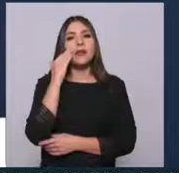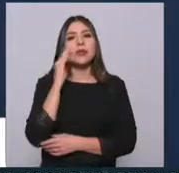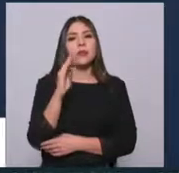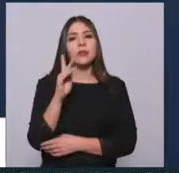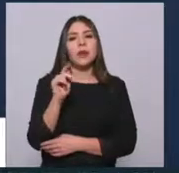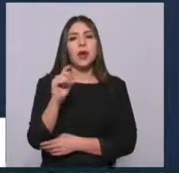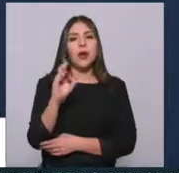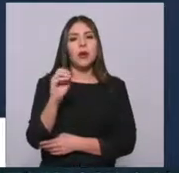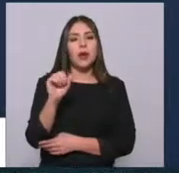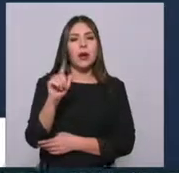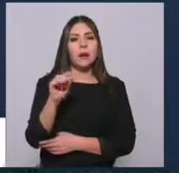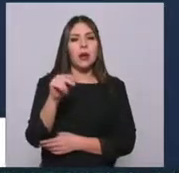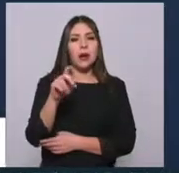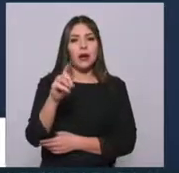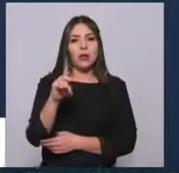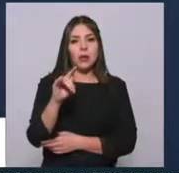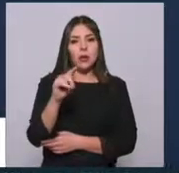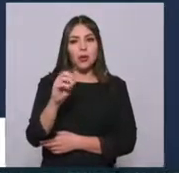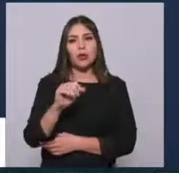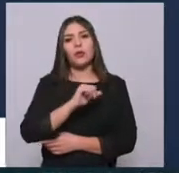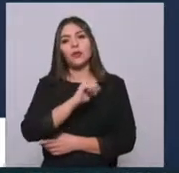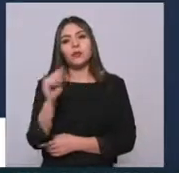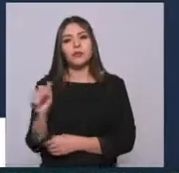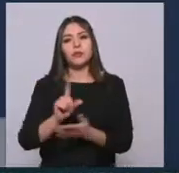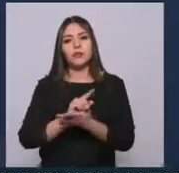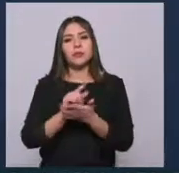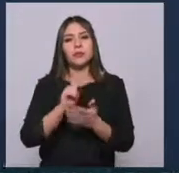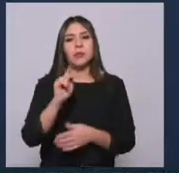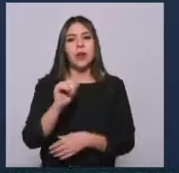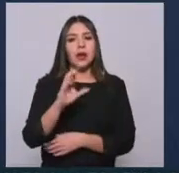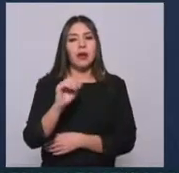Twitter Paco Ablanedo Driver. Bueno, muchas